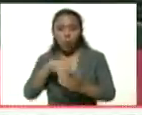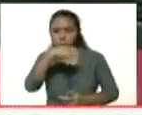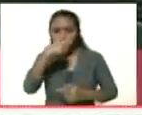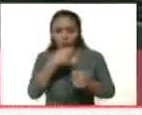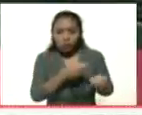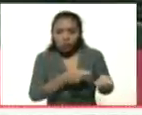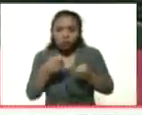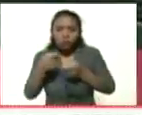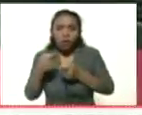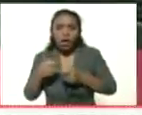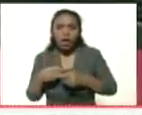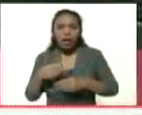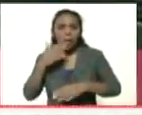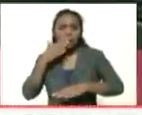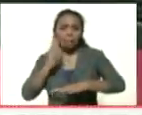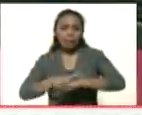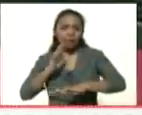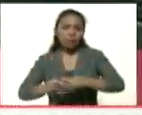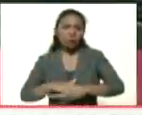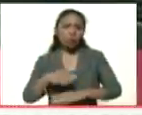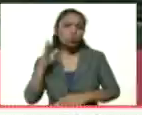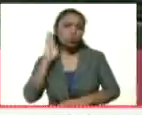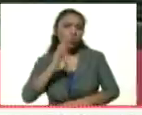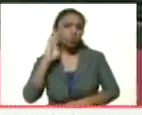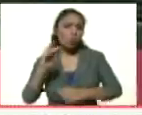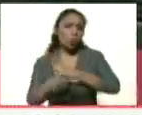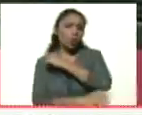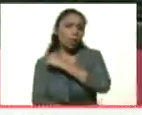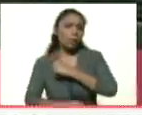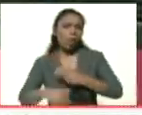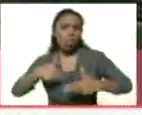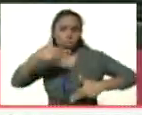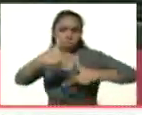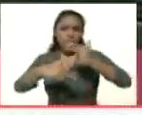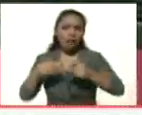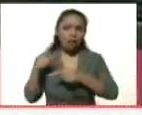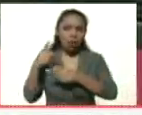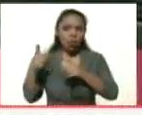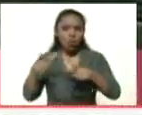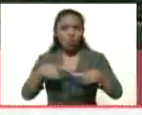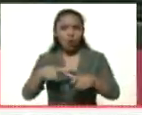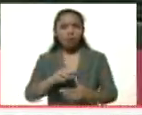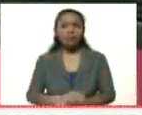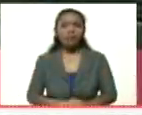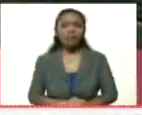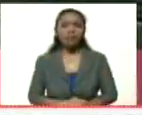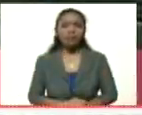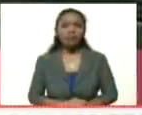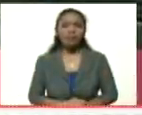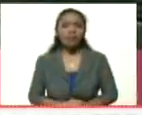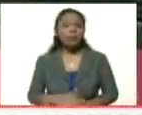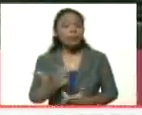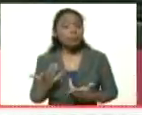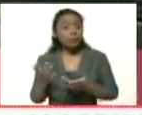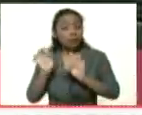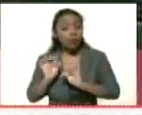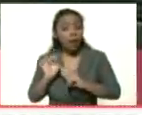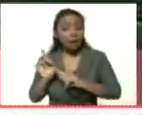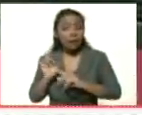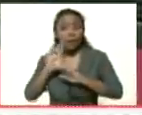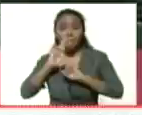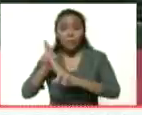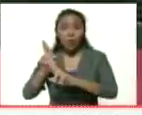y crimen organizado en la región. De manera de que esta es la